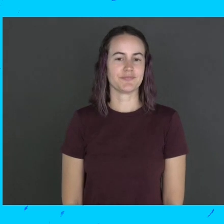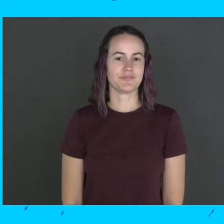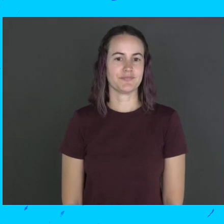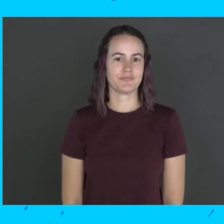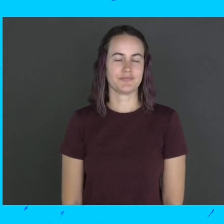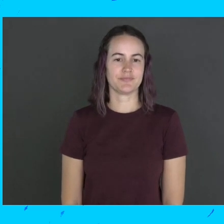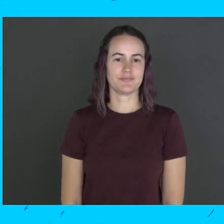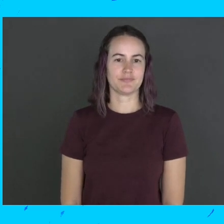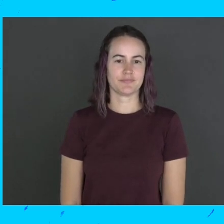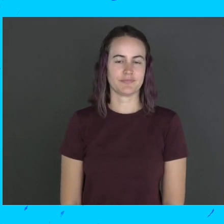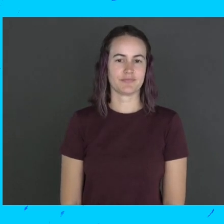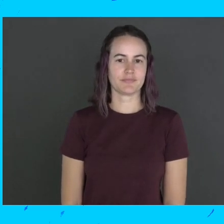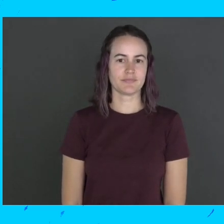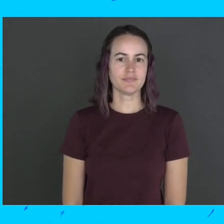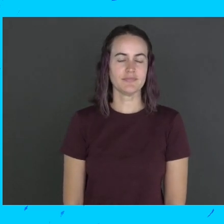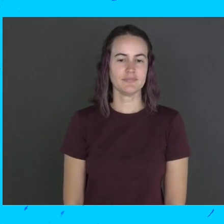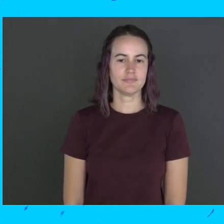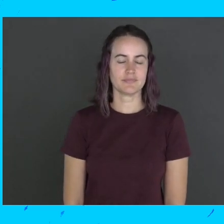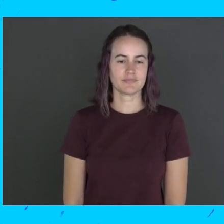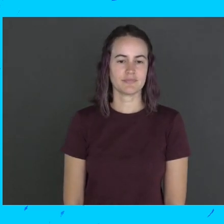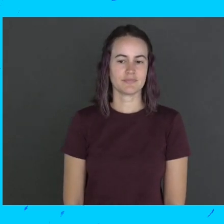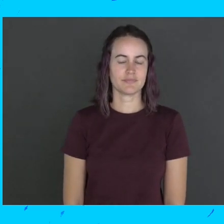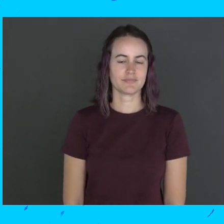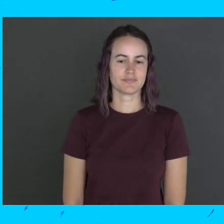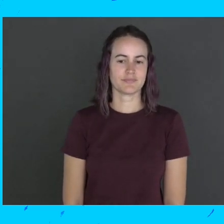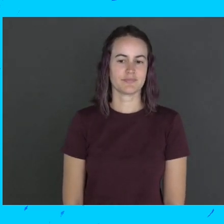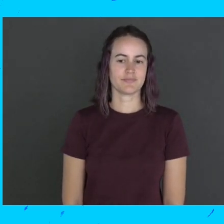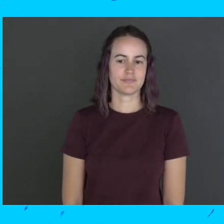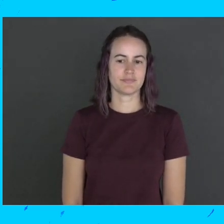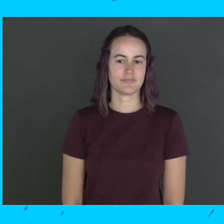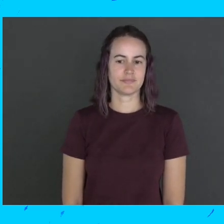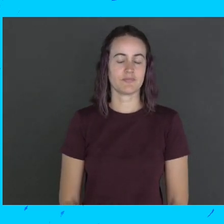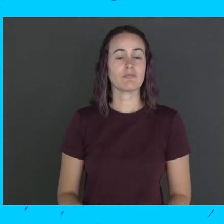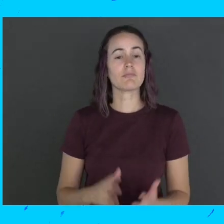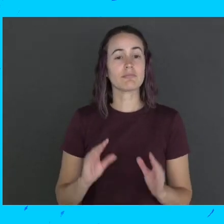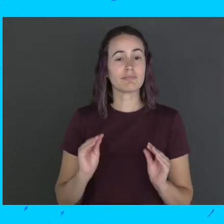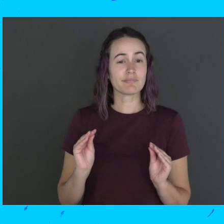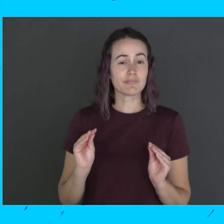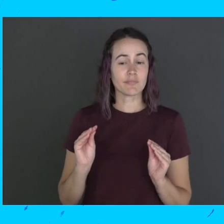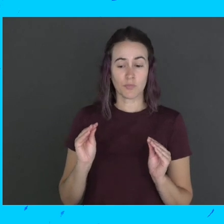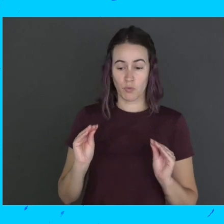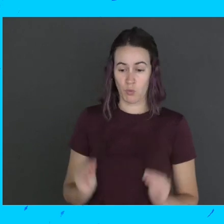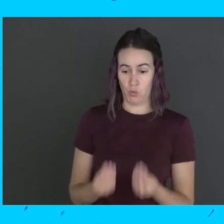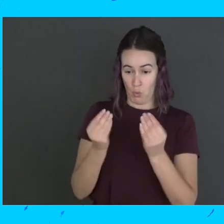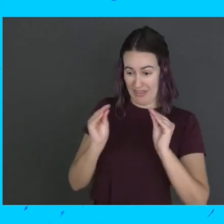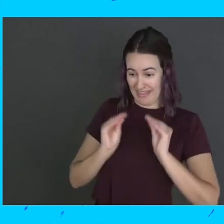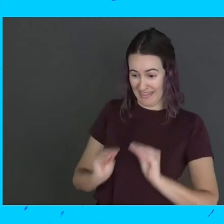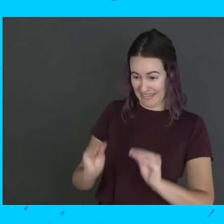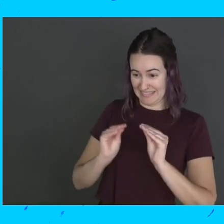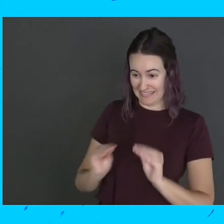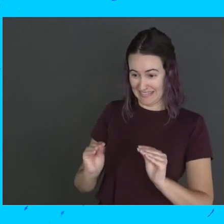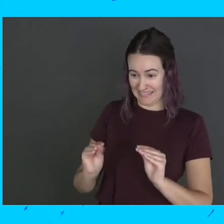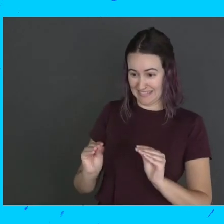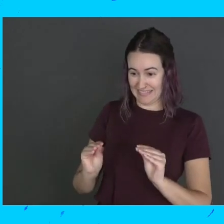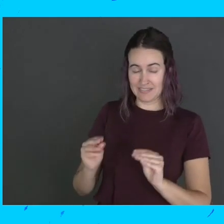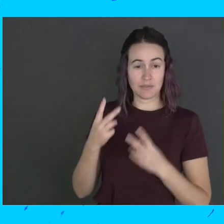de bienestar, educación y salud para los jóvenes. Estamos implementando esta estrategia